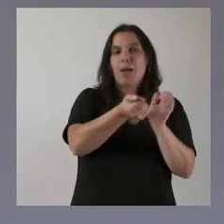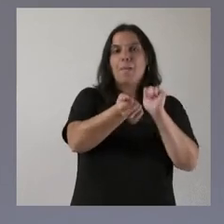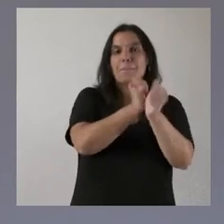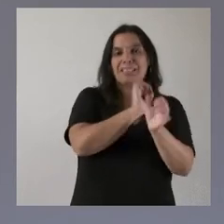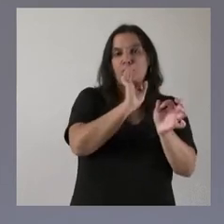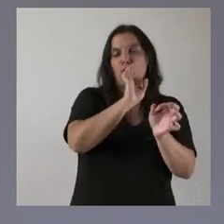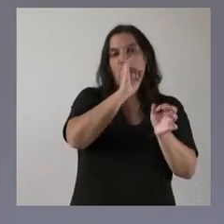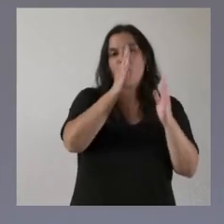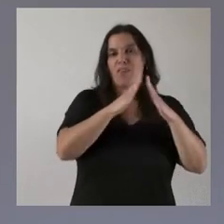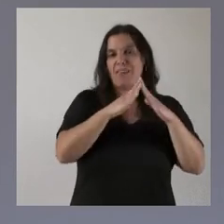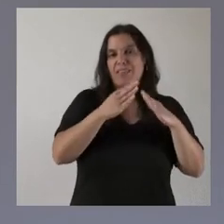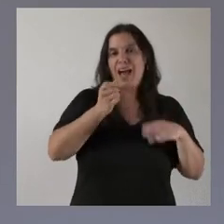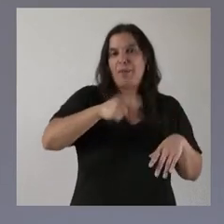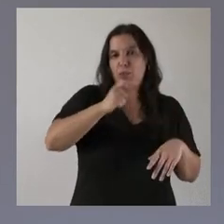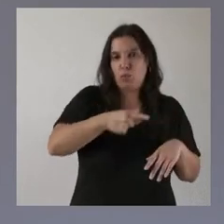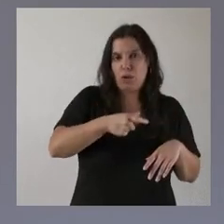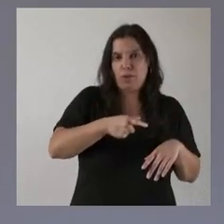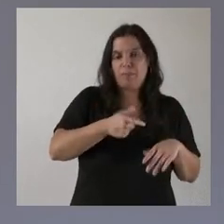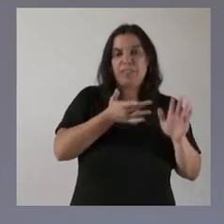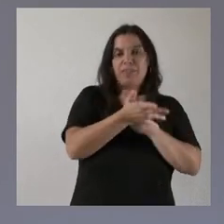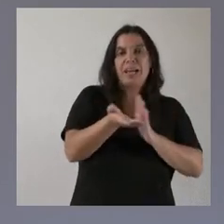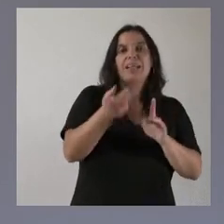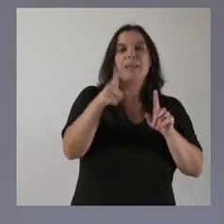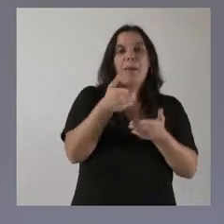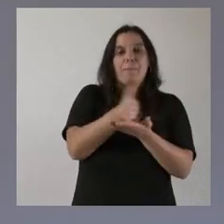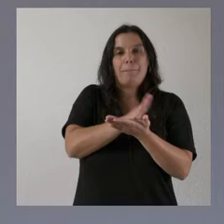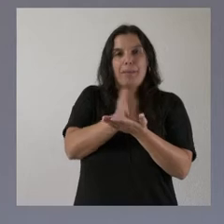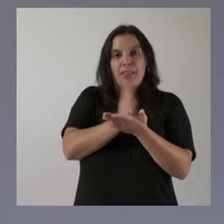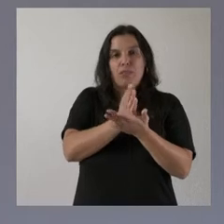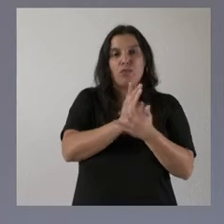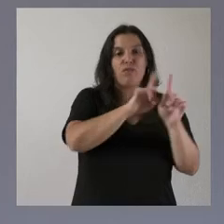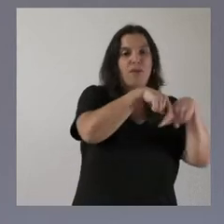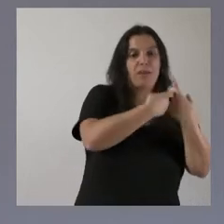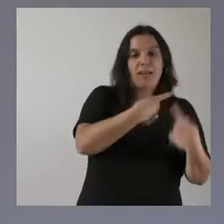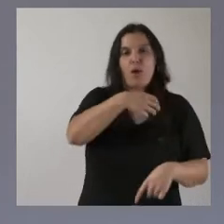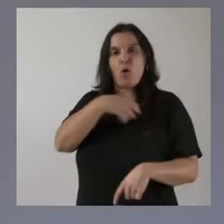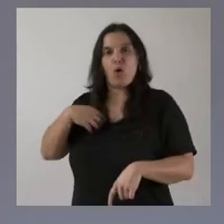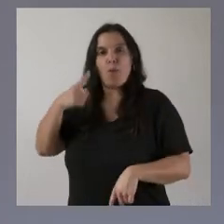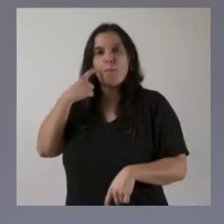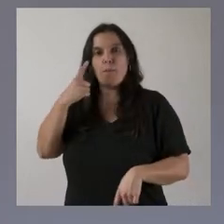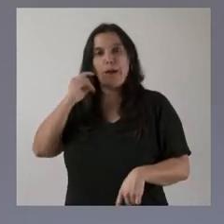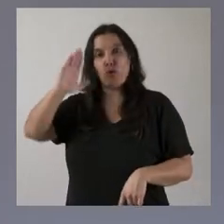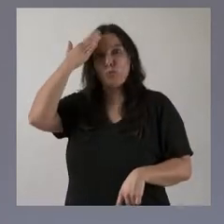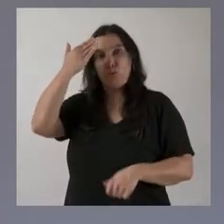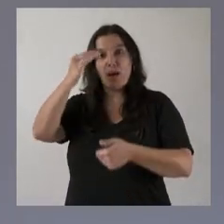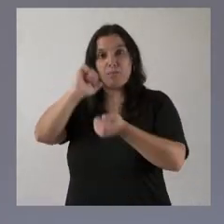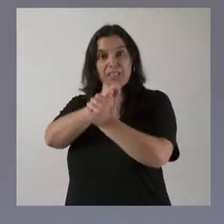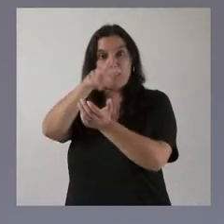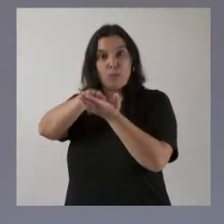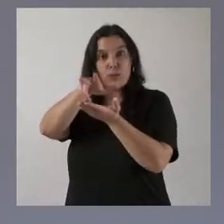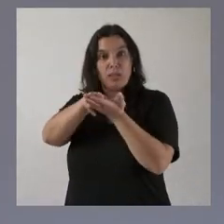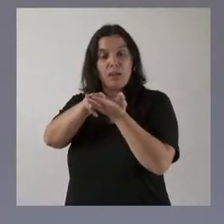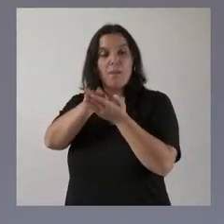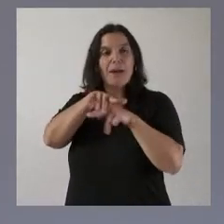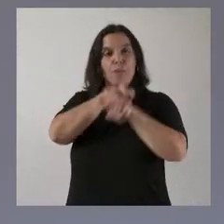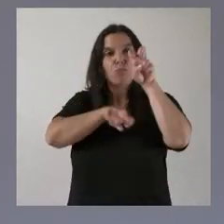vivienda habitual ofrece intermediación entre las familias y las entidades financieras titulares de los préstamos para la búsqueda